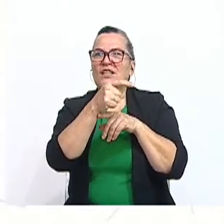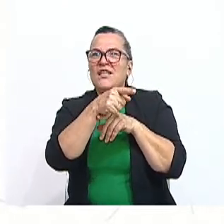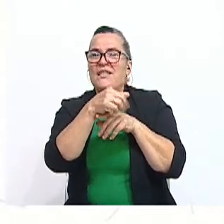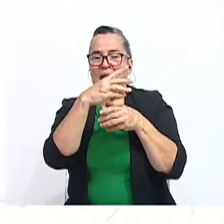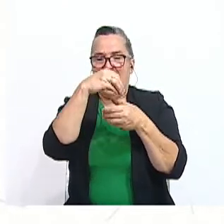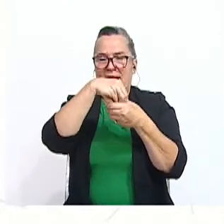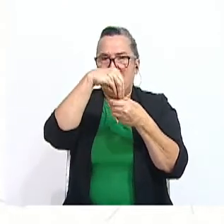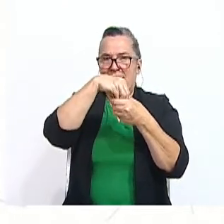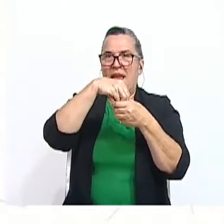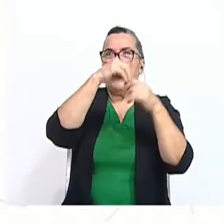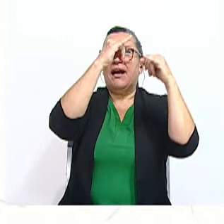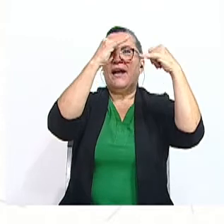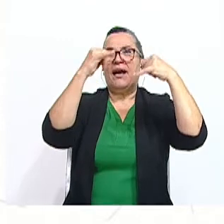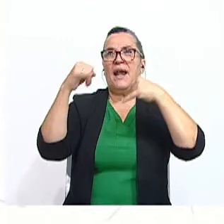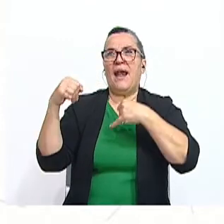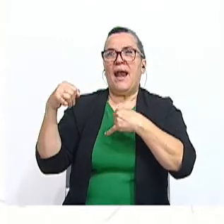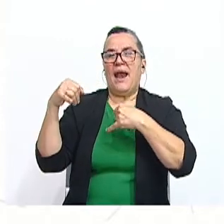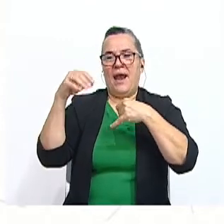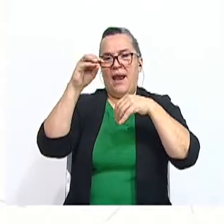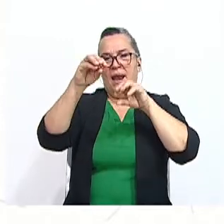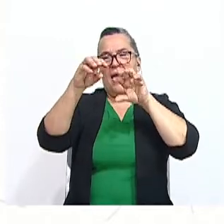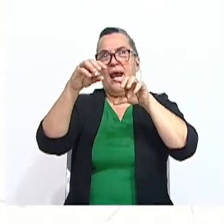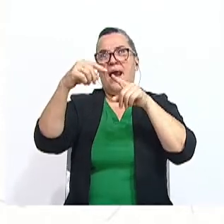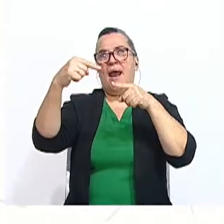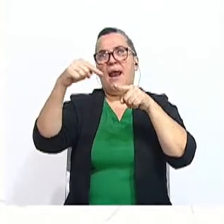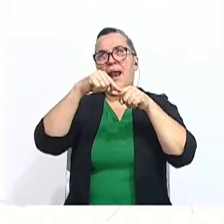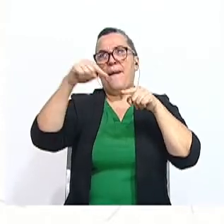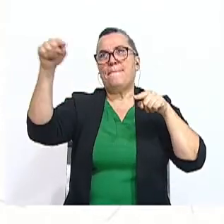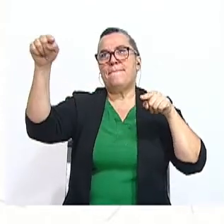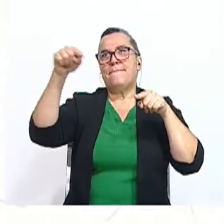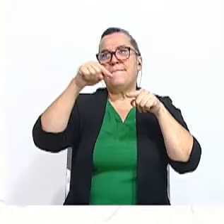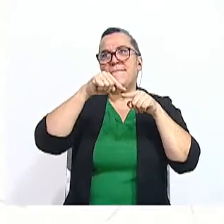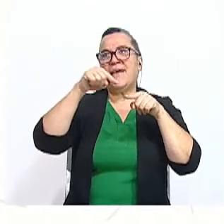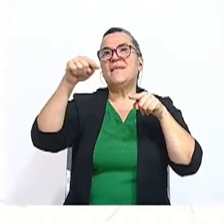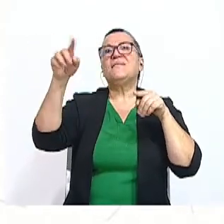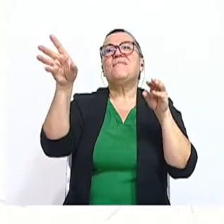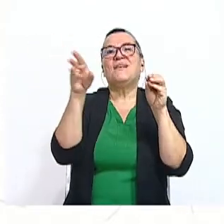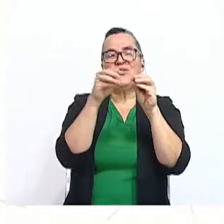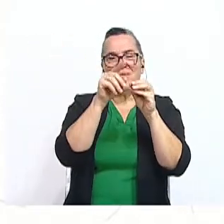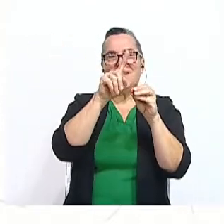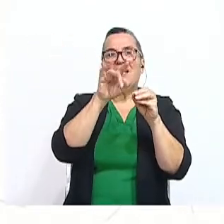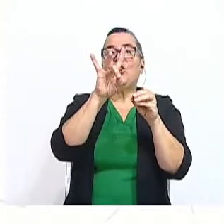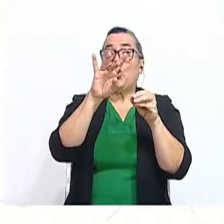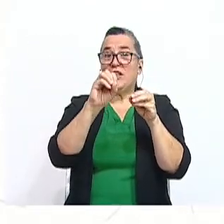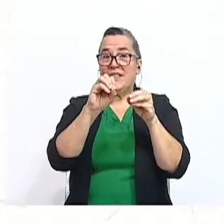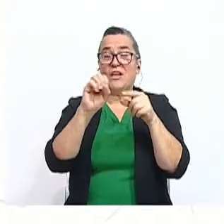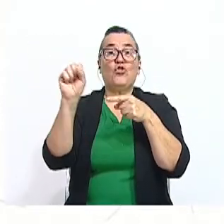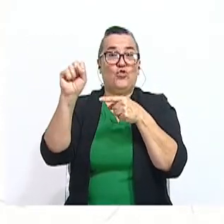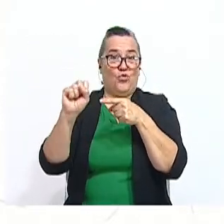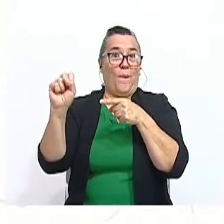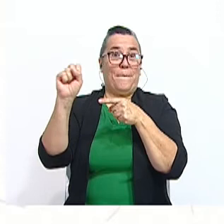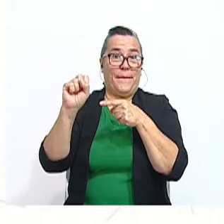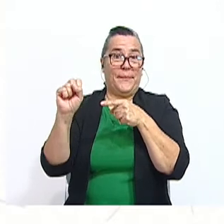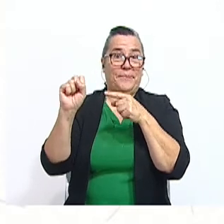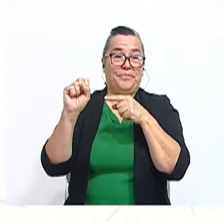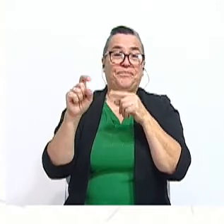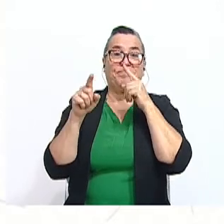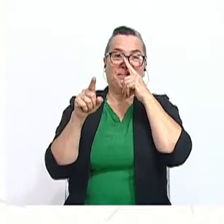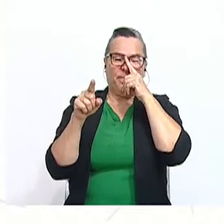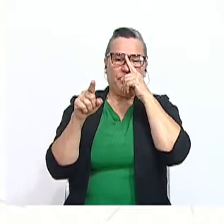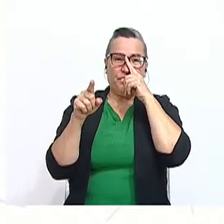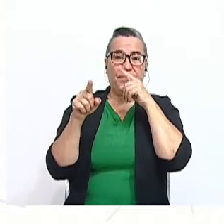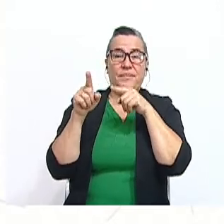interna de las rectas paralelas, al mismo lado de la transversal. Muy bien, suman 180. Entonces, si yo tengo un ángulo